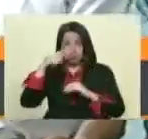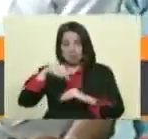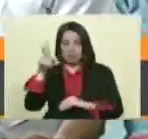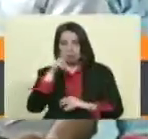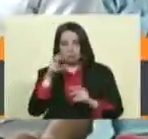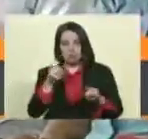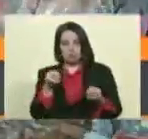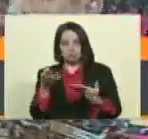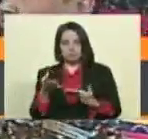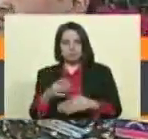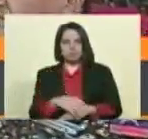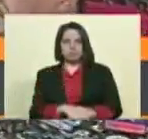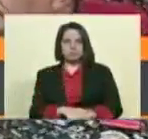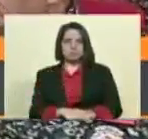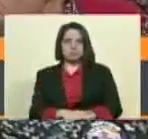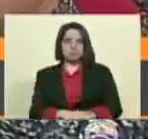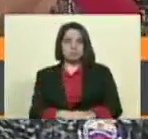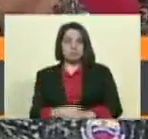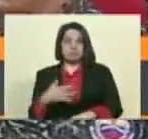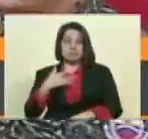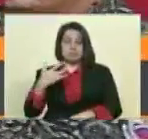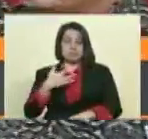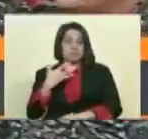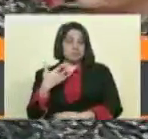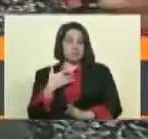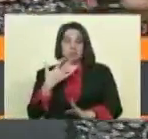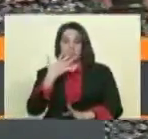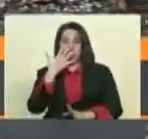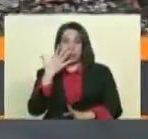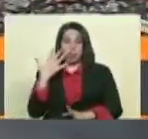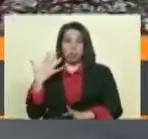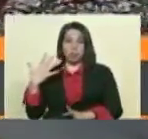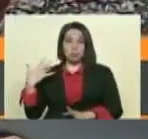Venezuela. Siento muy orgulloso de que sea así.